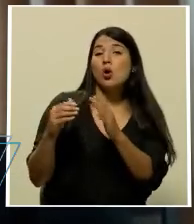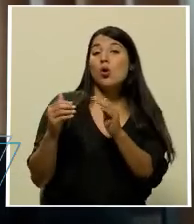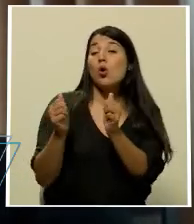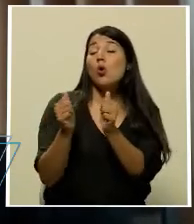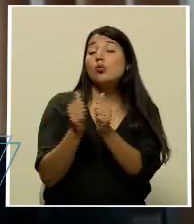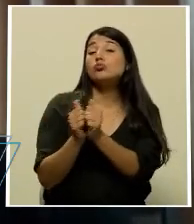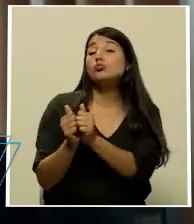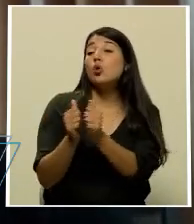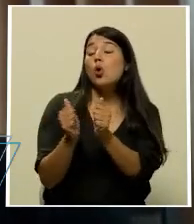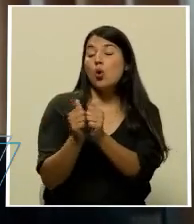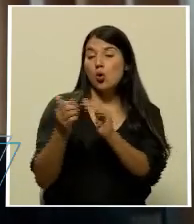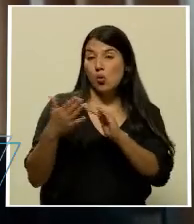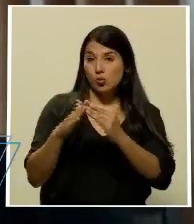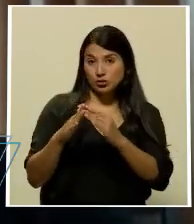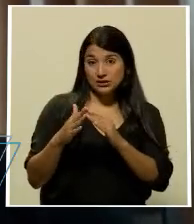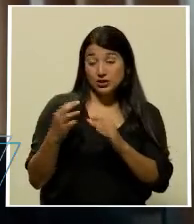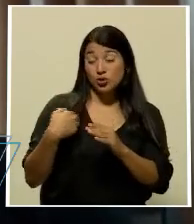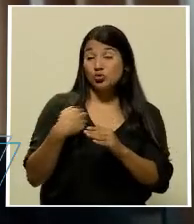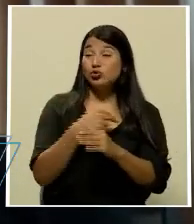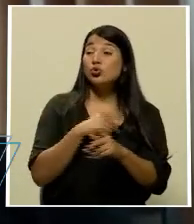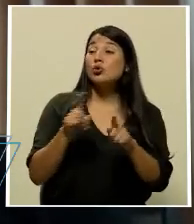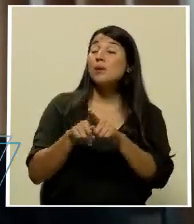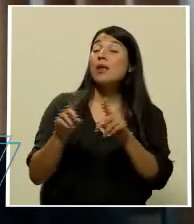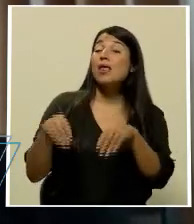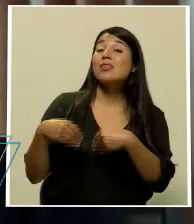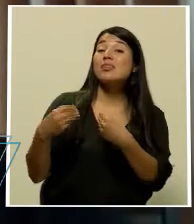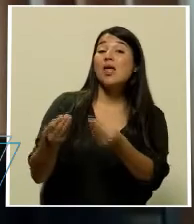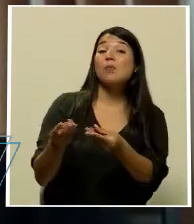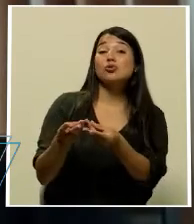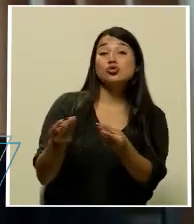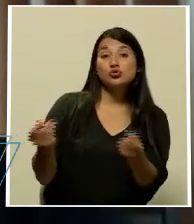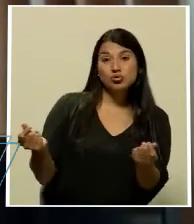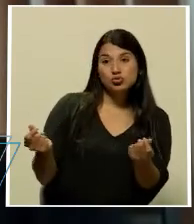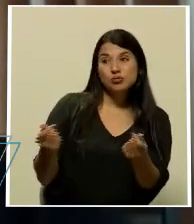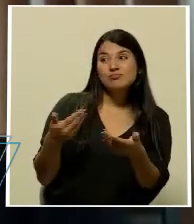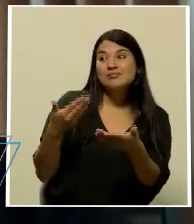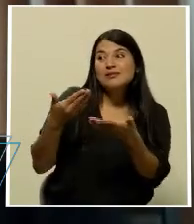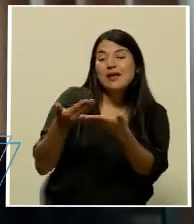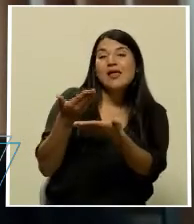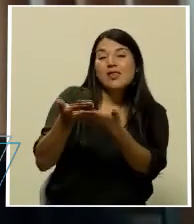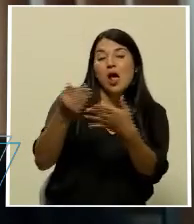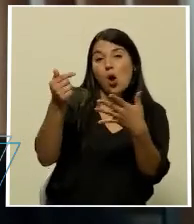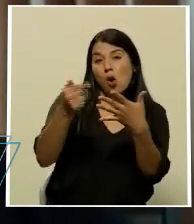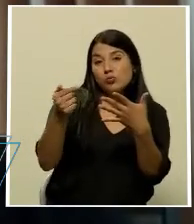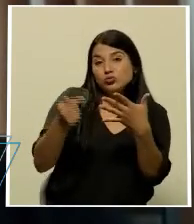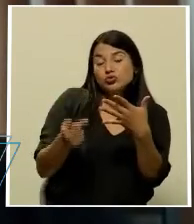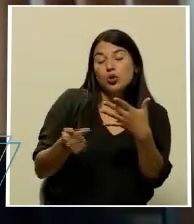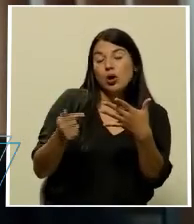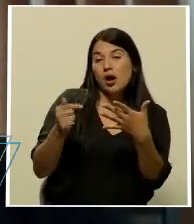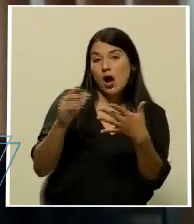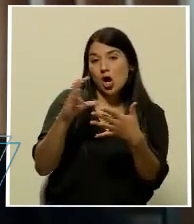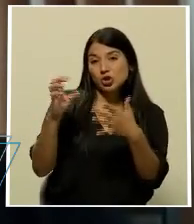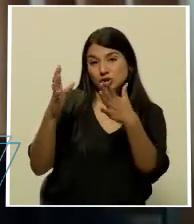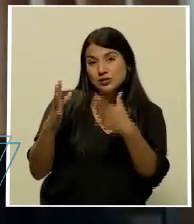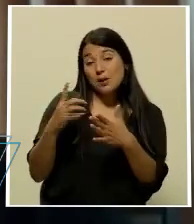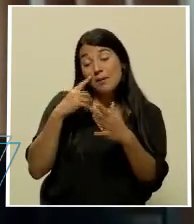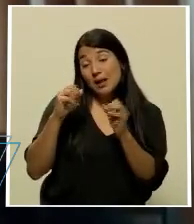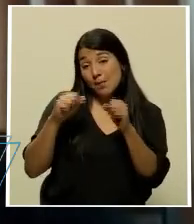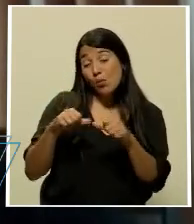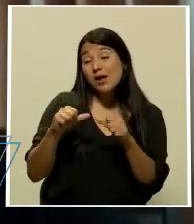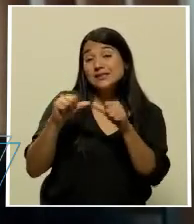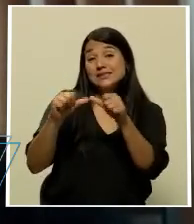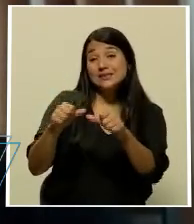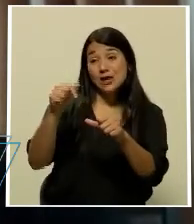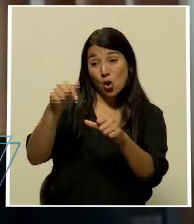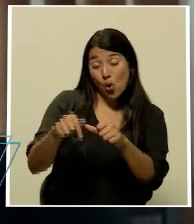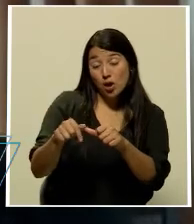brindado soluciones y paquetes que brindan alternativa a la ciudadanía costarricense para que puedan pues, desempeñar sus funciones hoy